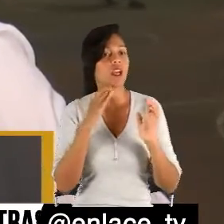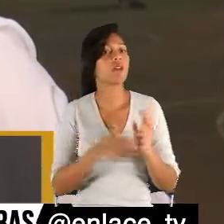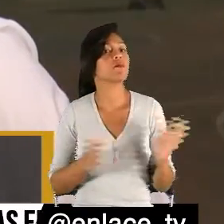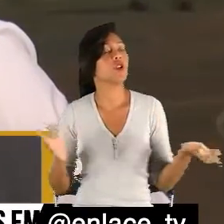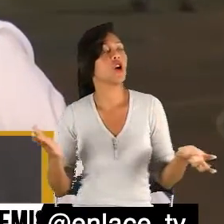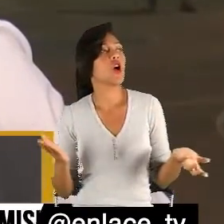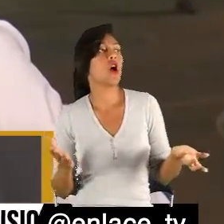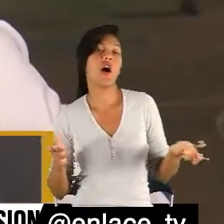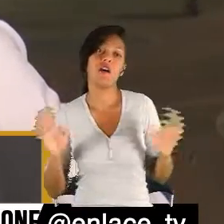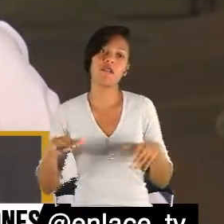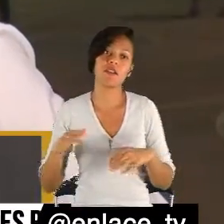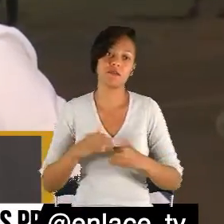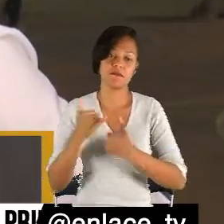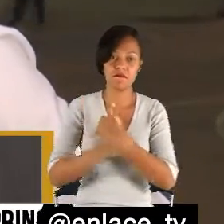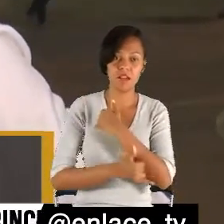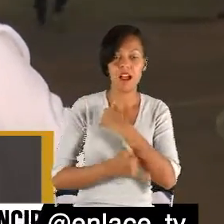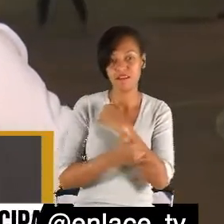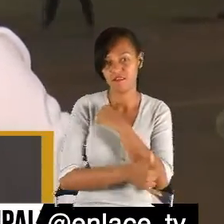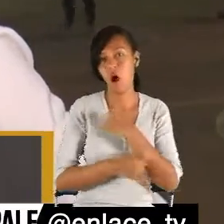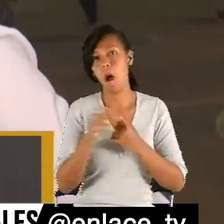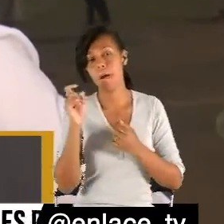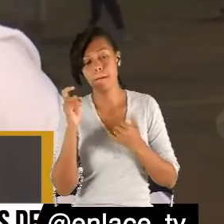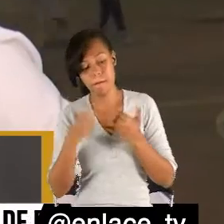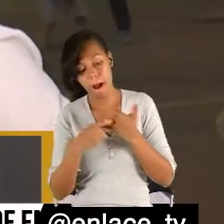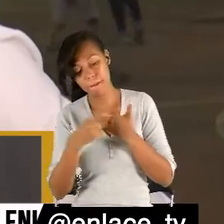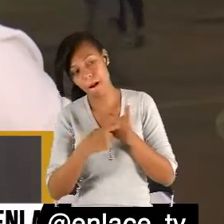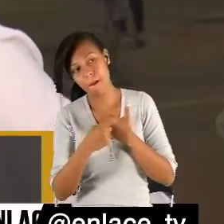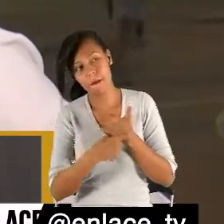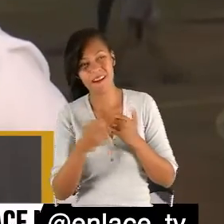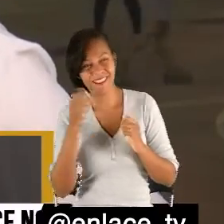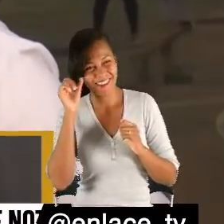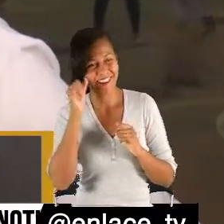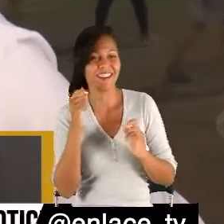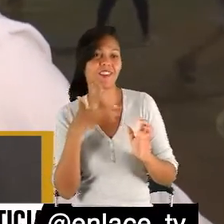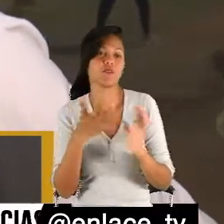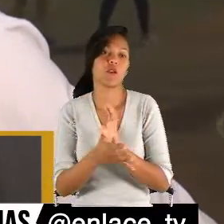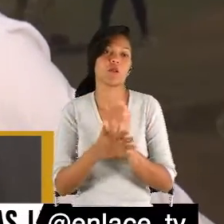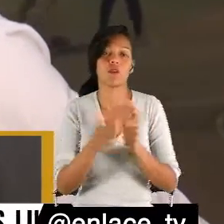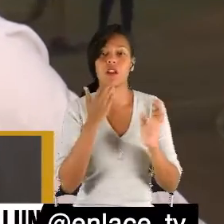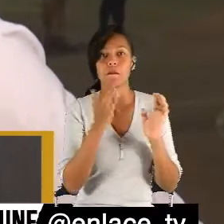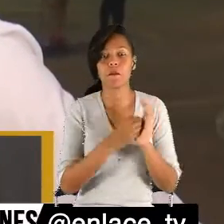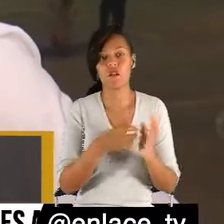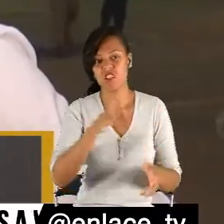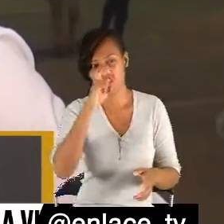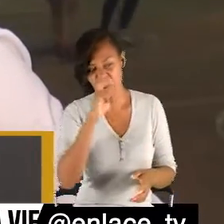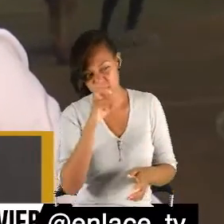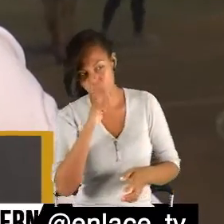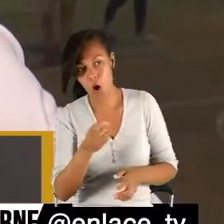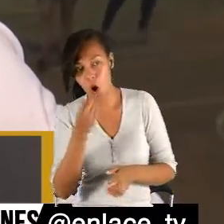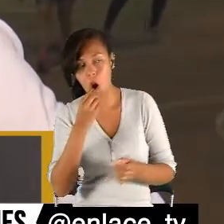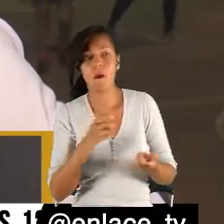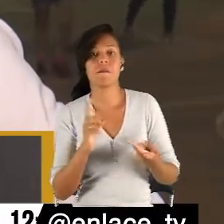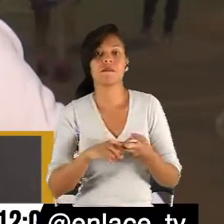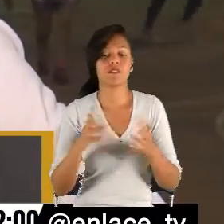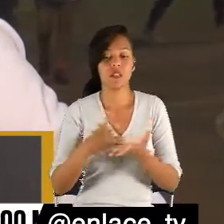lo que le comentaba ahorita el profesor juan carlos le llama tamales morcillas